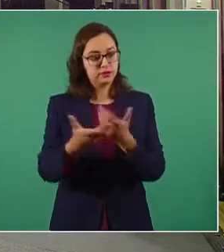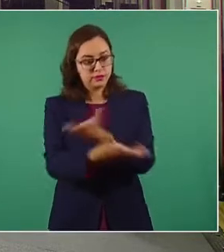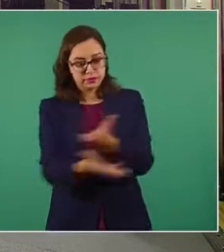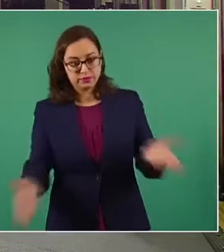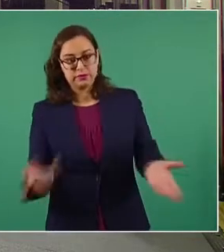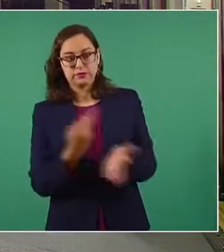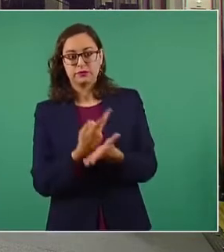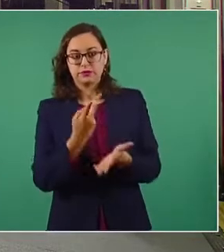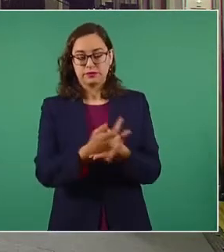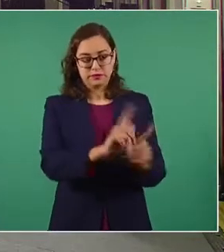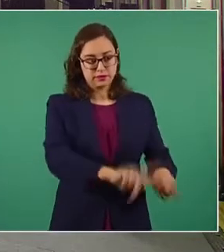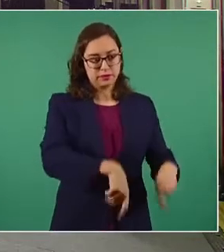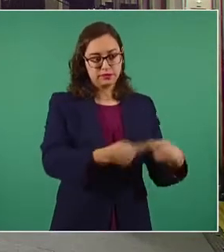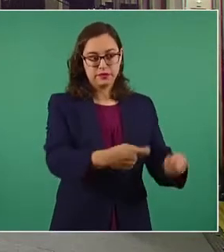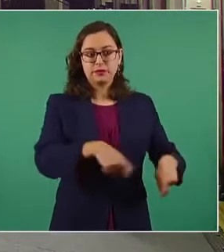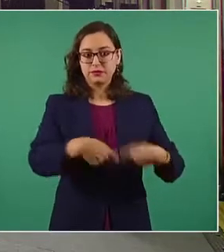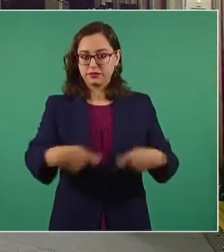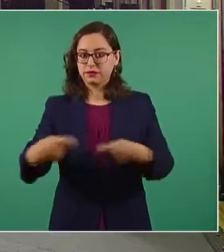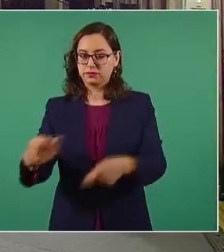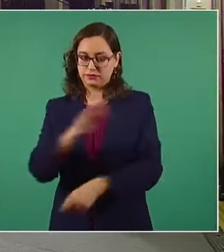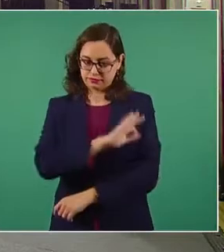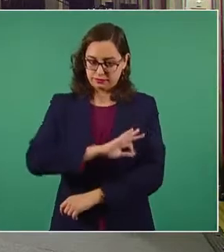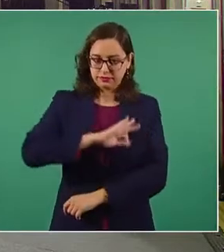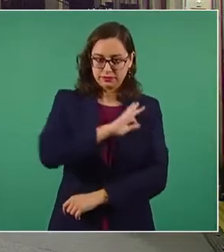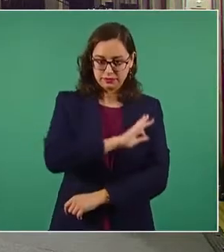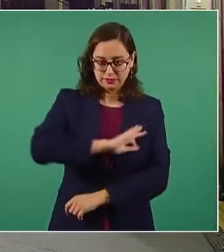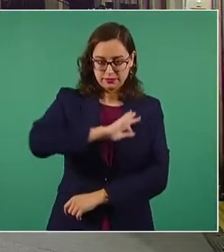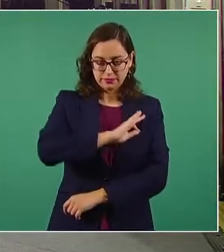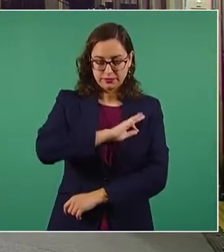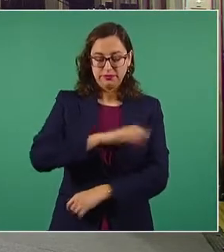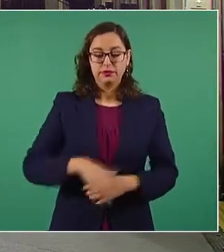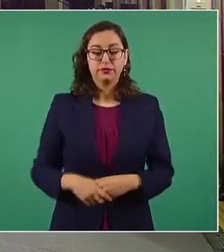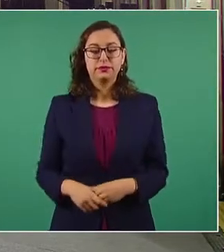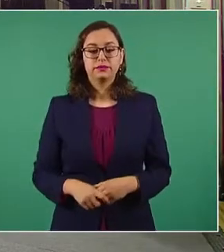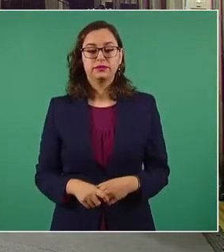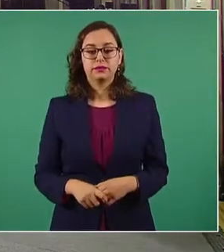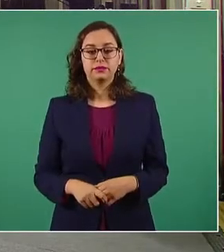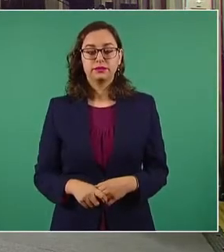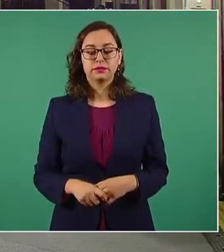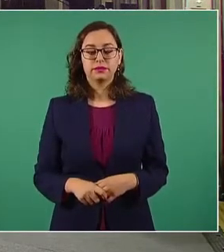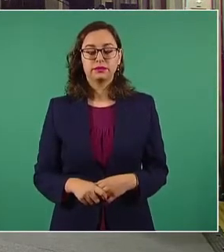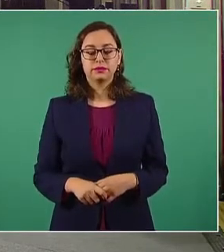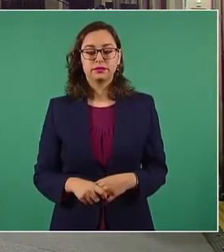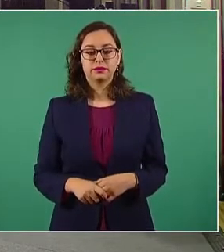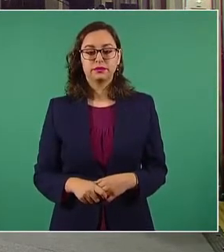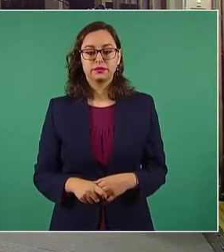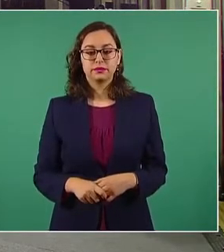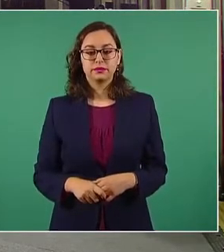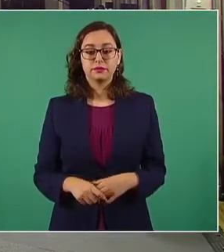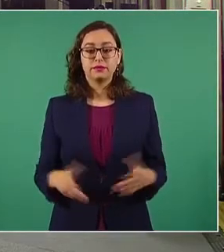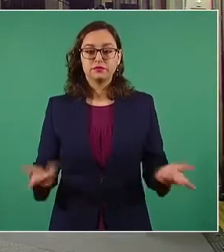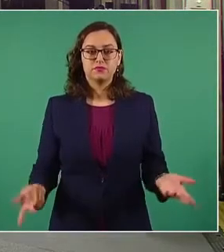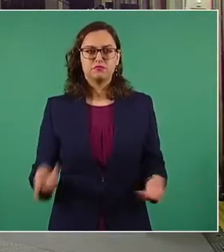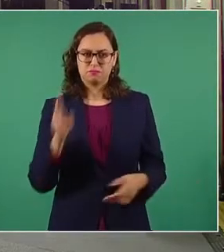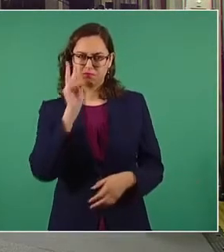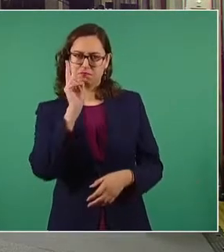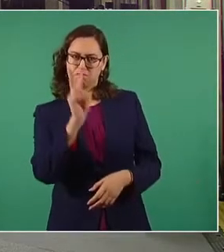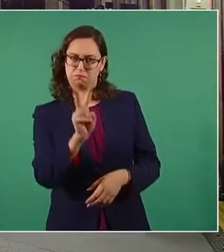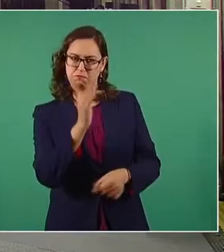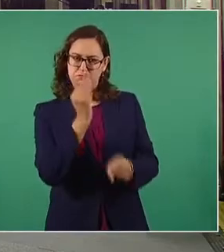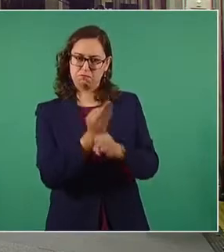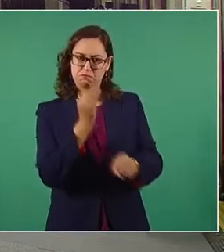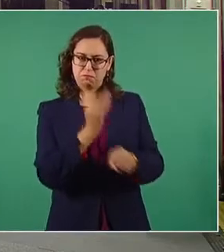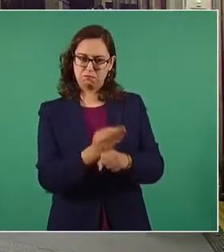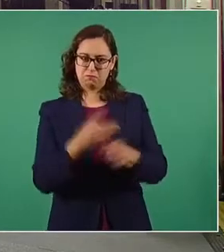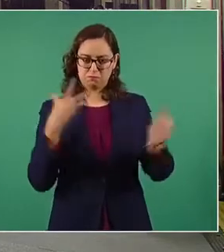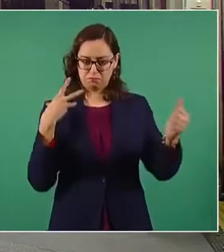fueron condecorados hoy. Presidente, si bien hay una reducción en la pandemia,